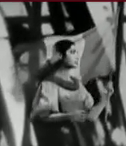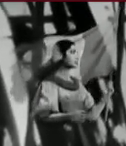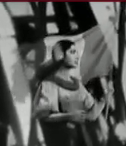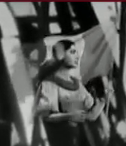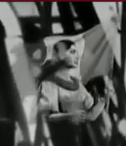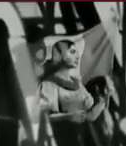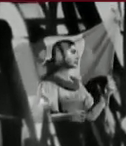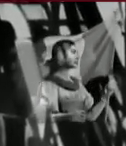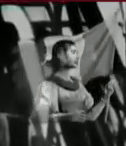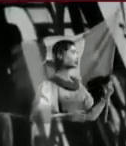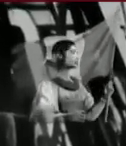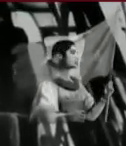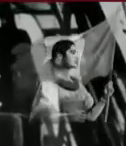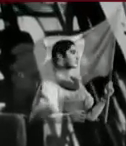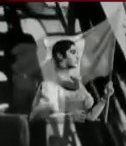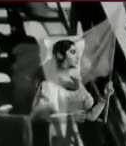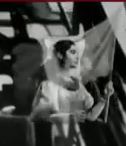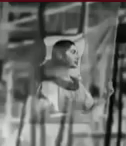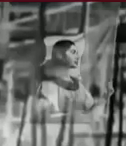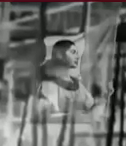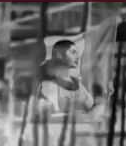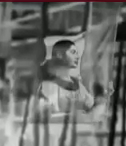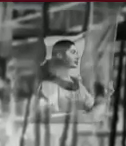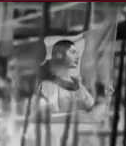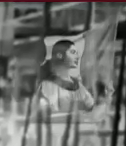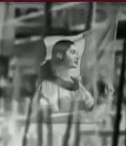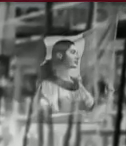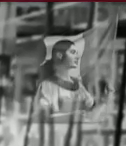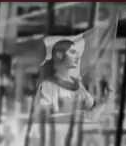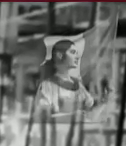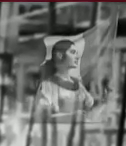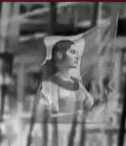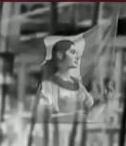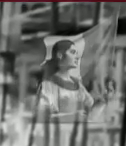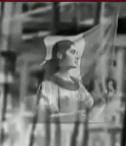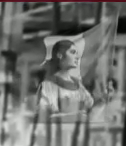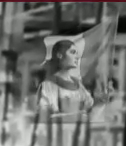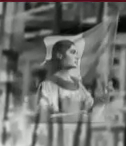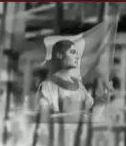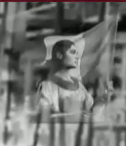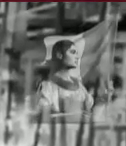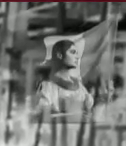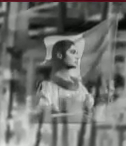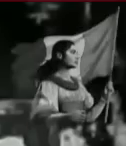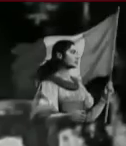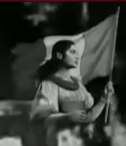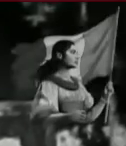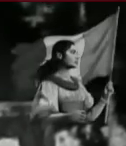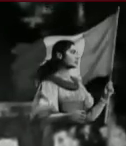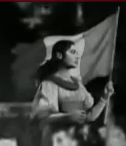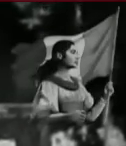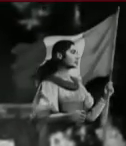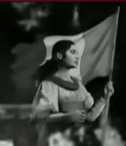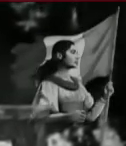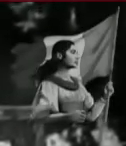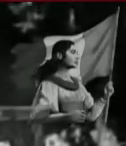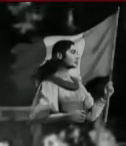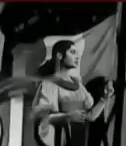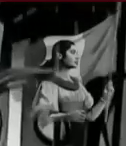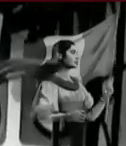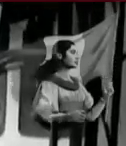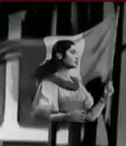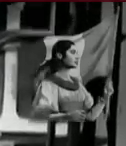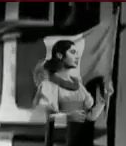miserables condiciones laborales en las que trabajaban. Jornadas de más de 14 horas, salarios de hambre, multas